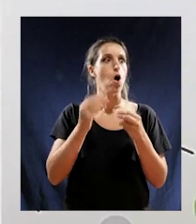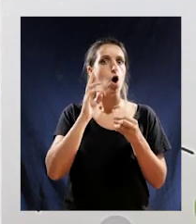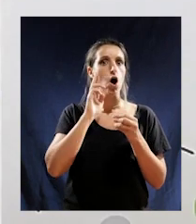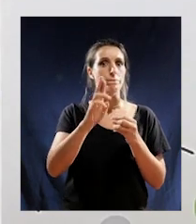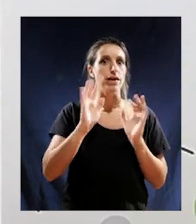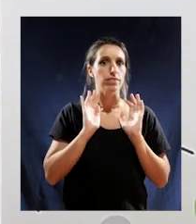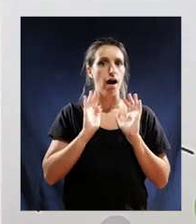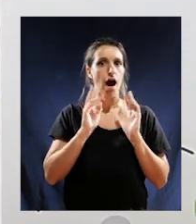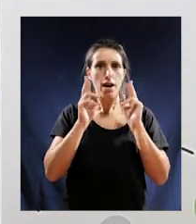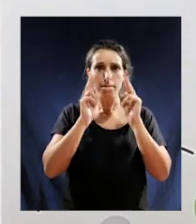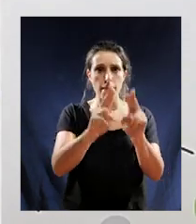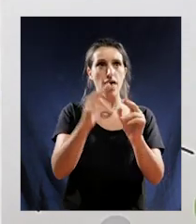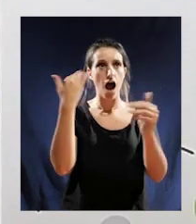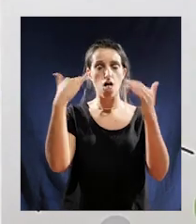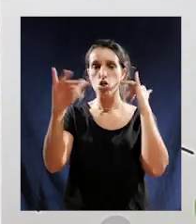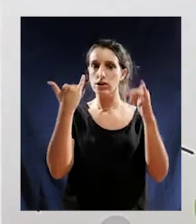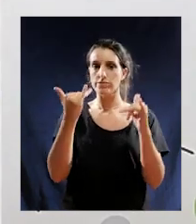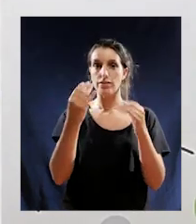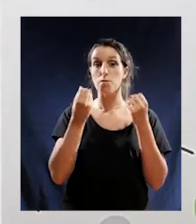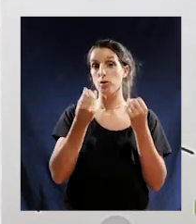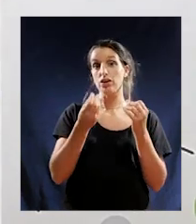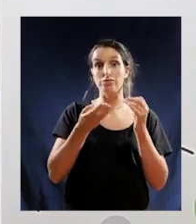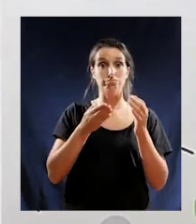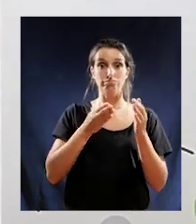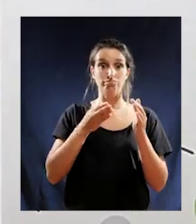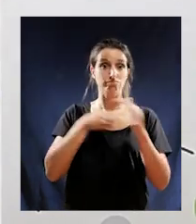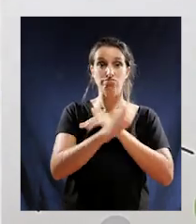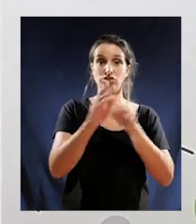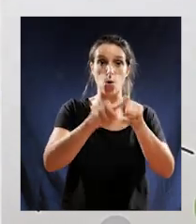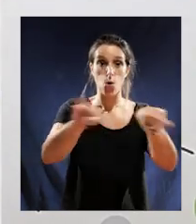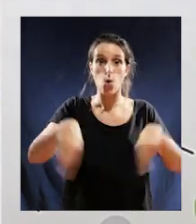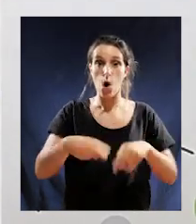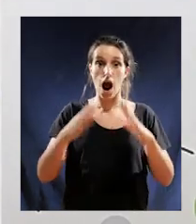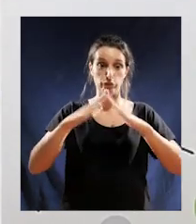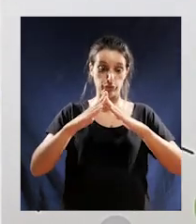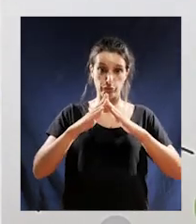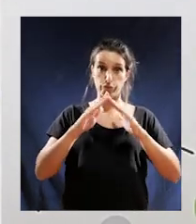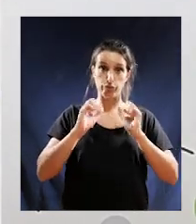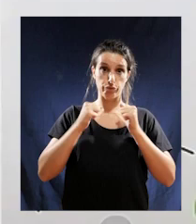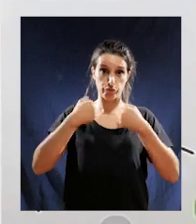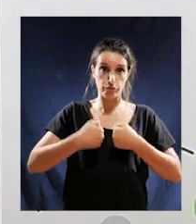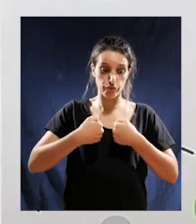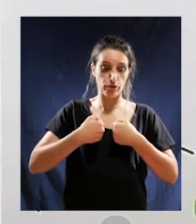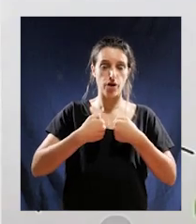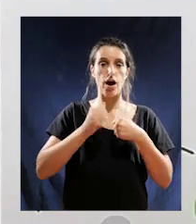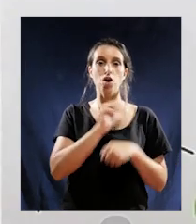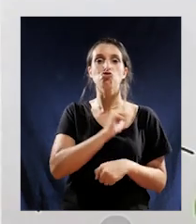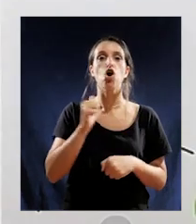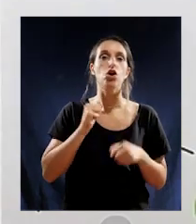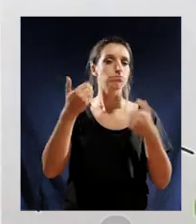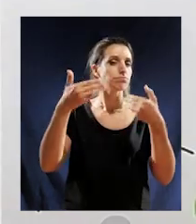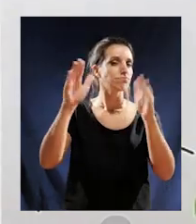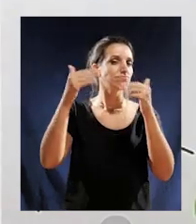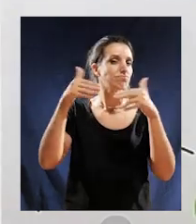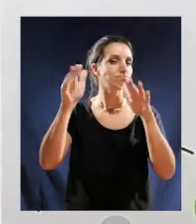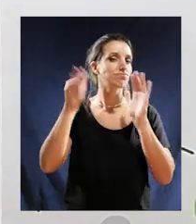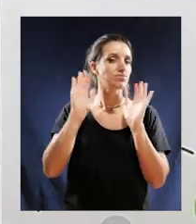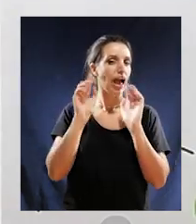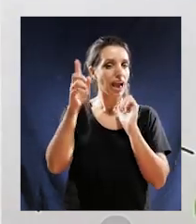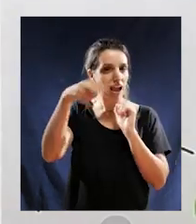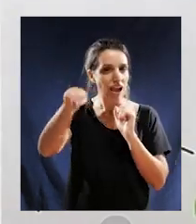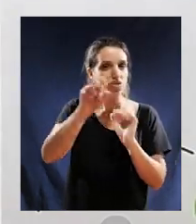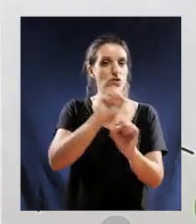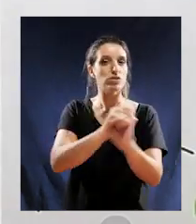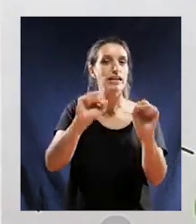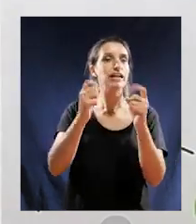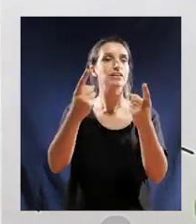por respetar mucho esa intimidad y darle lugar para que encuentren esos pequeños